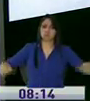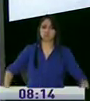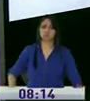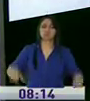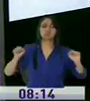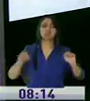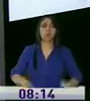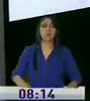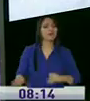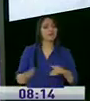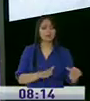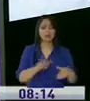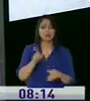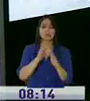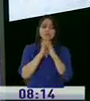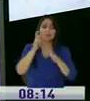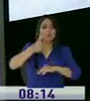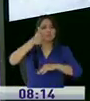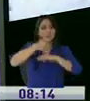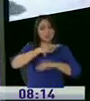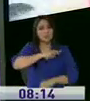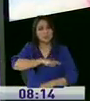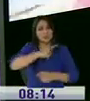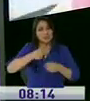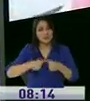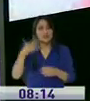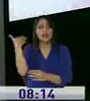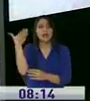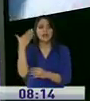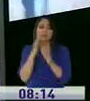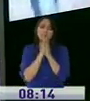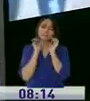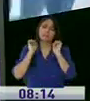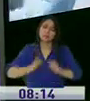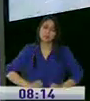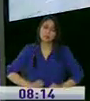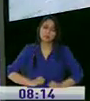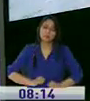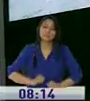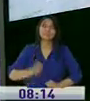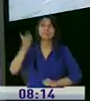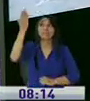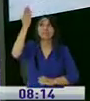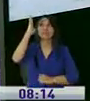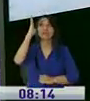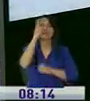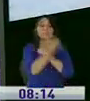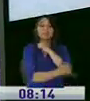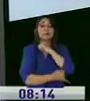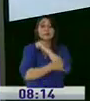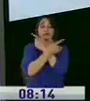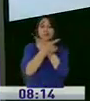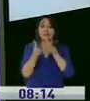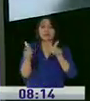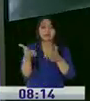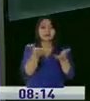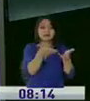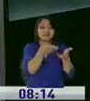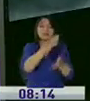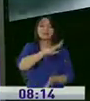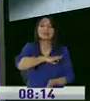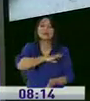a la autoridad competente, al municipio de la ciudad, a la alcaldía, para que, por favor, Dios, Patria y Libertad, remitan al personero